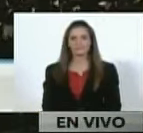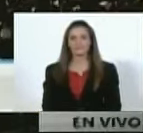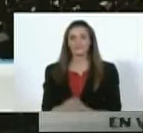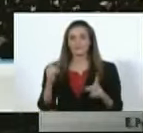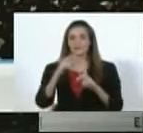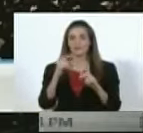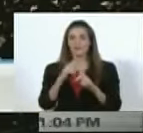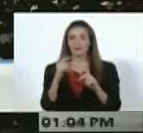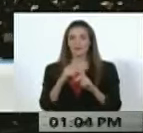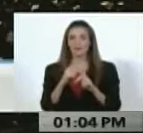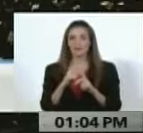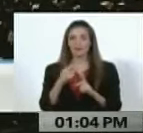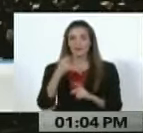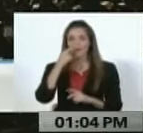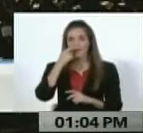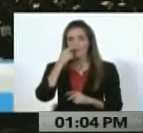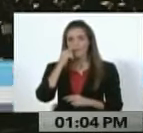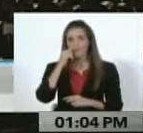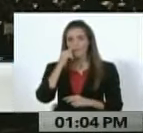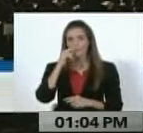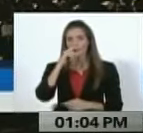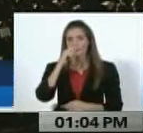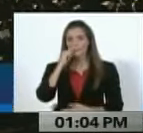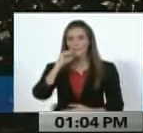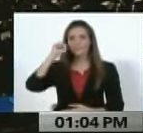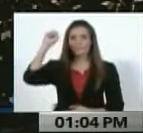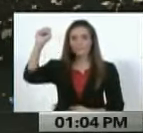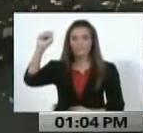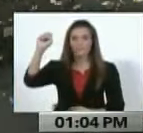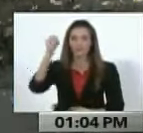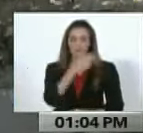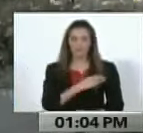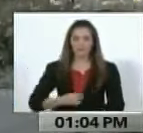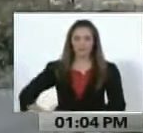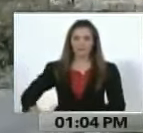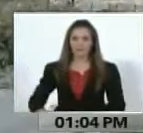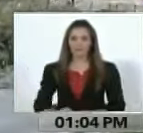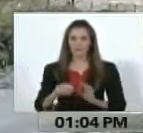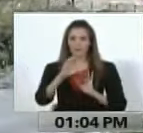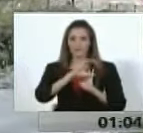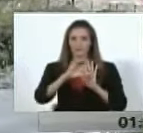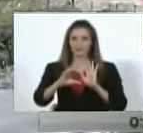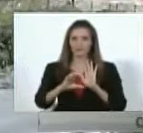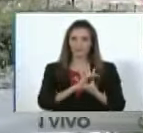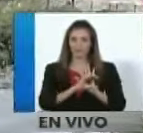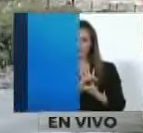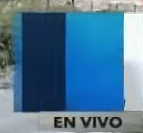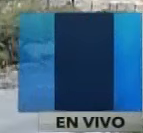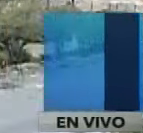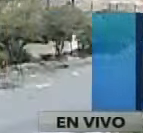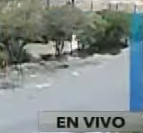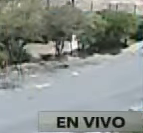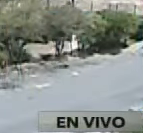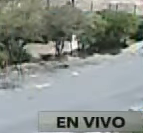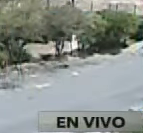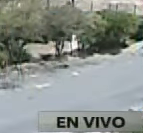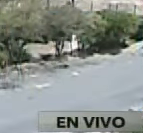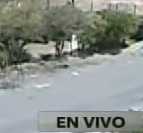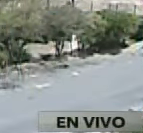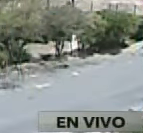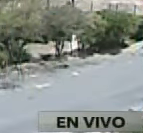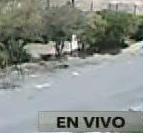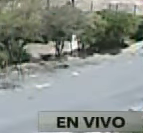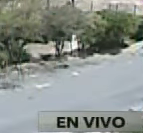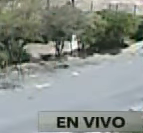Palabras del ciudadano Nicolás Maduro Moros, presidente constitucional de la República Bolivariana